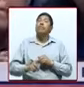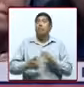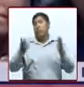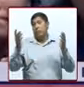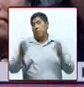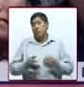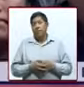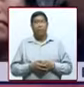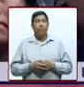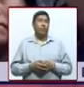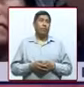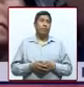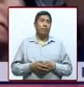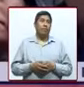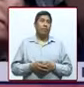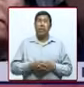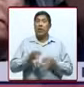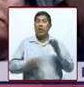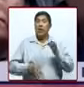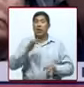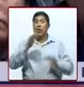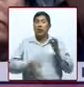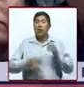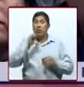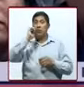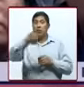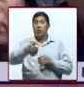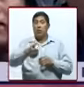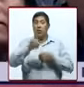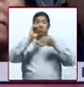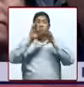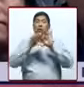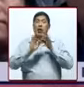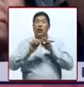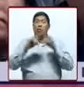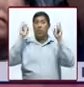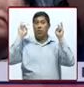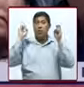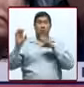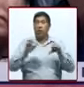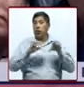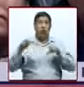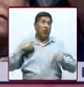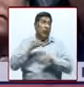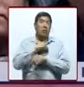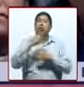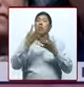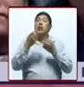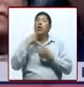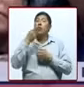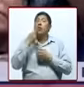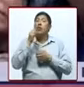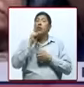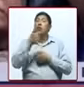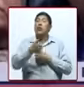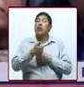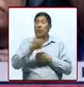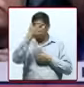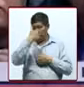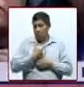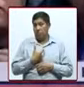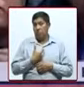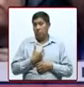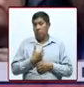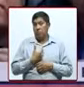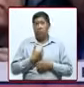¿No? Si mañana resuelve este planteamiento que hicimos, quiero decirles, mañana personalmente